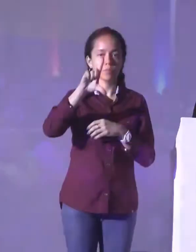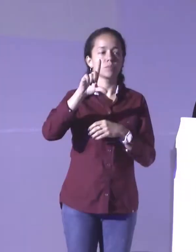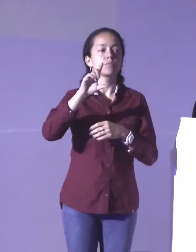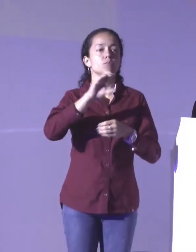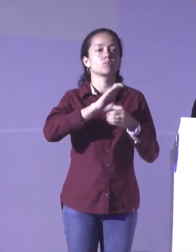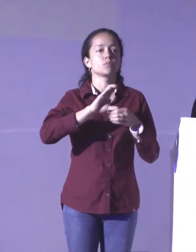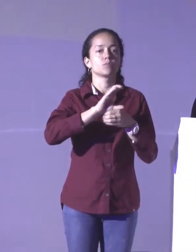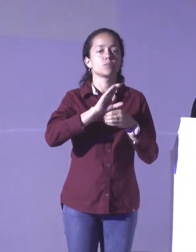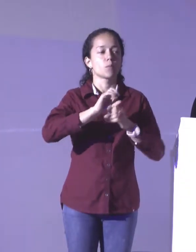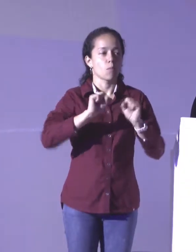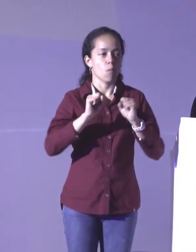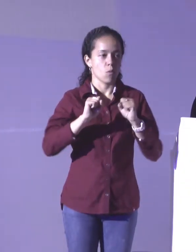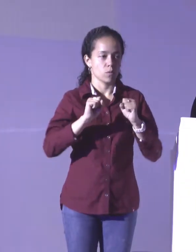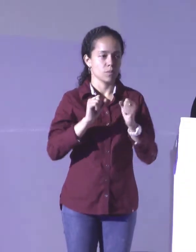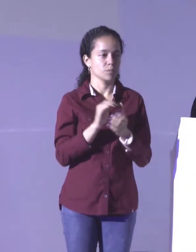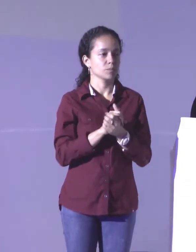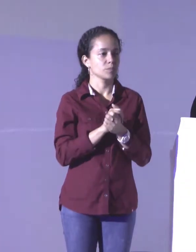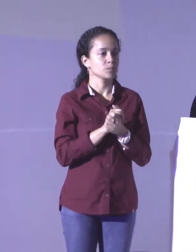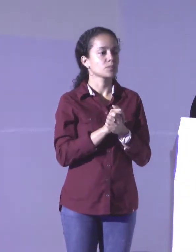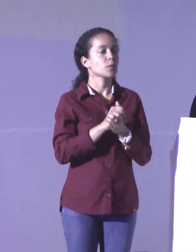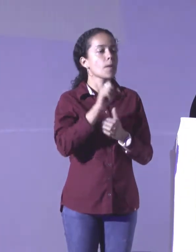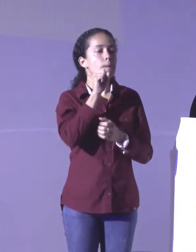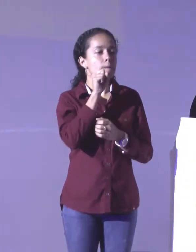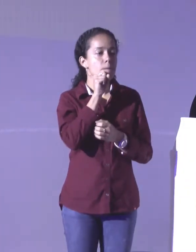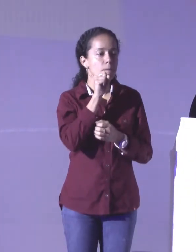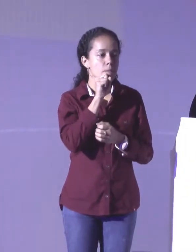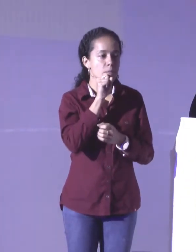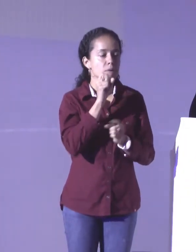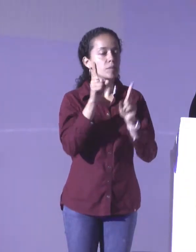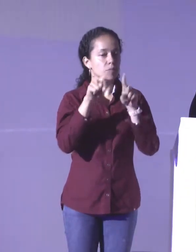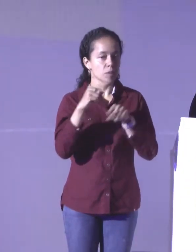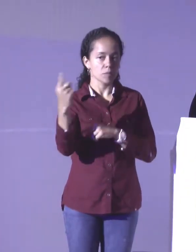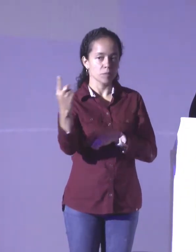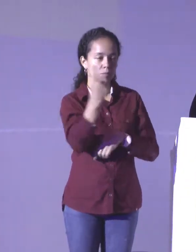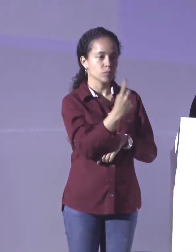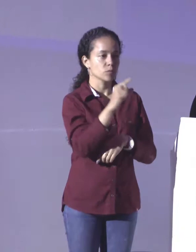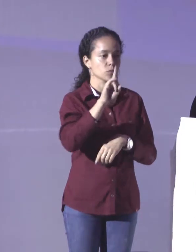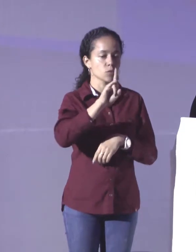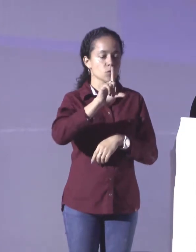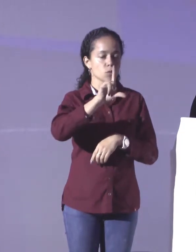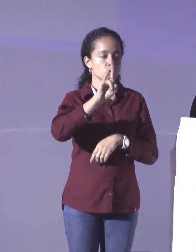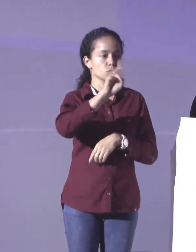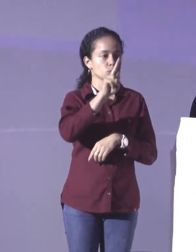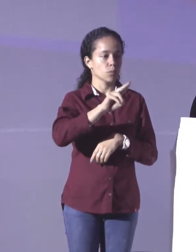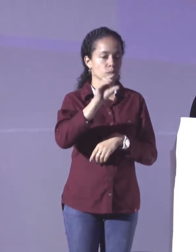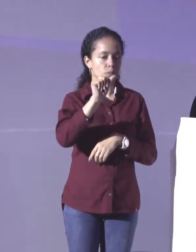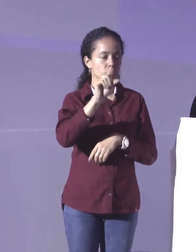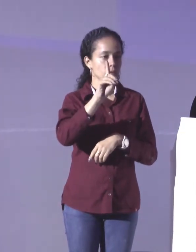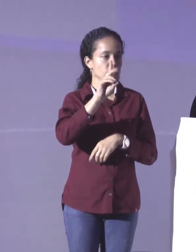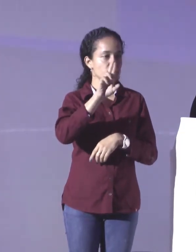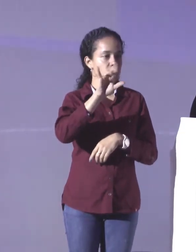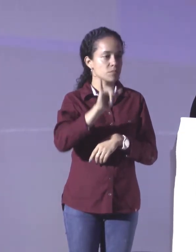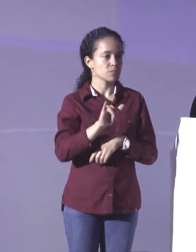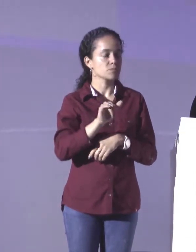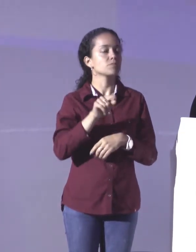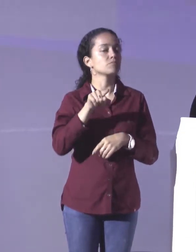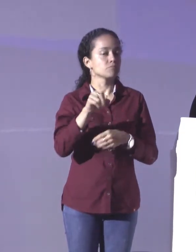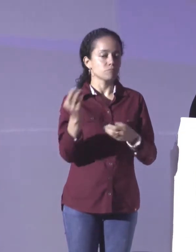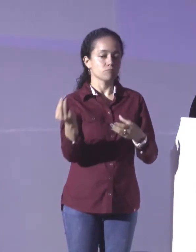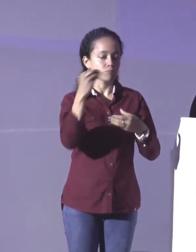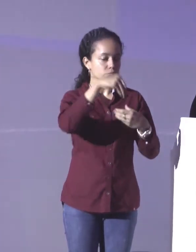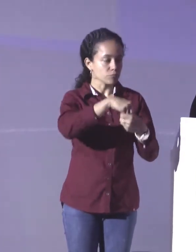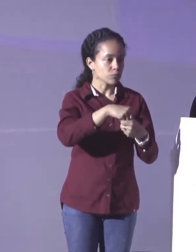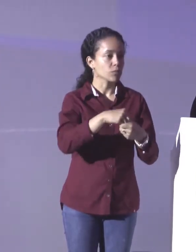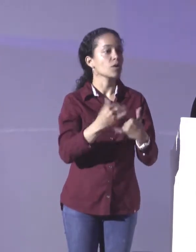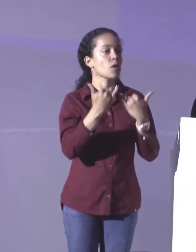Bogotá. Desde Barranca Bermeja nos acompaña también Luz Dari Valenzuela, quien culminó el proceso de reintegración y